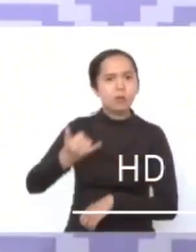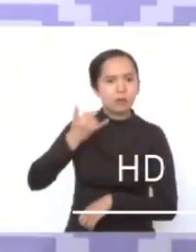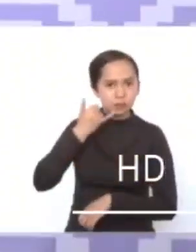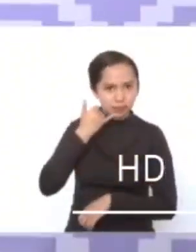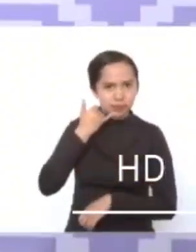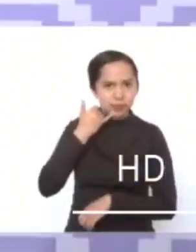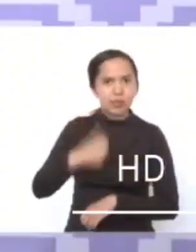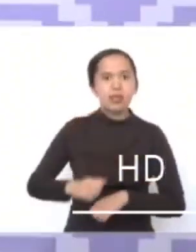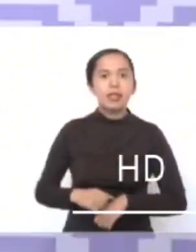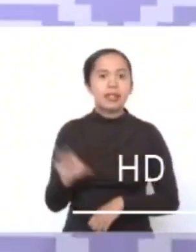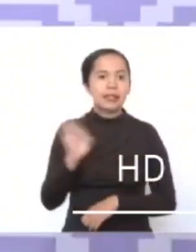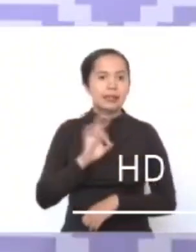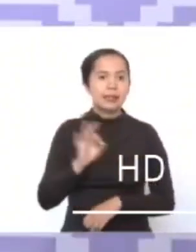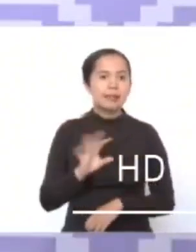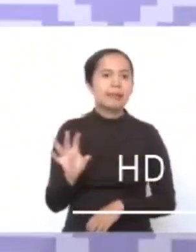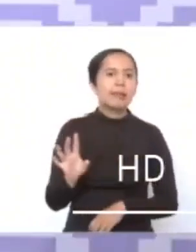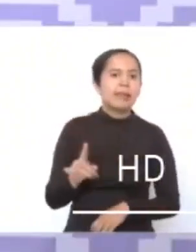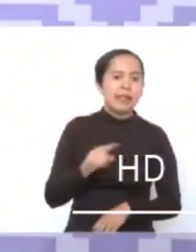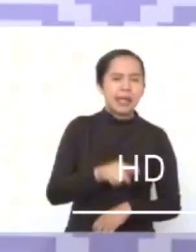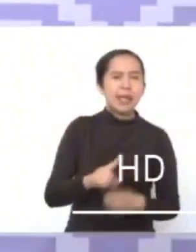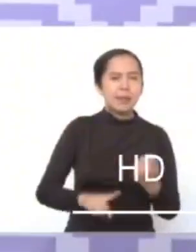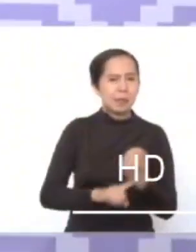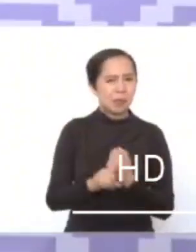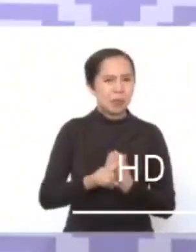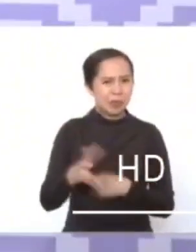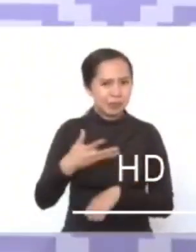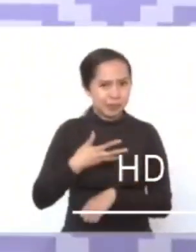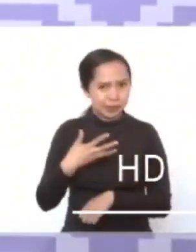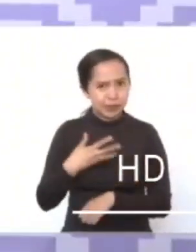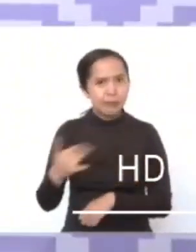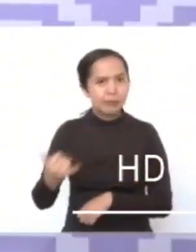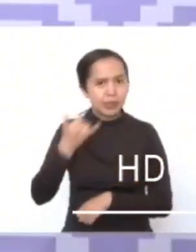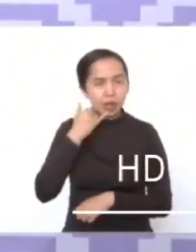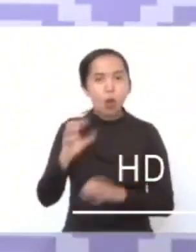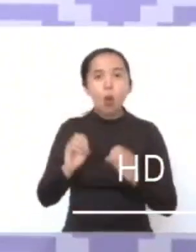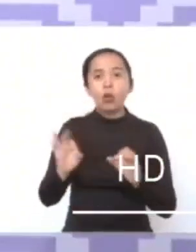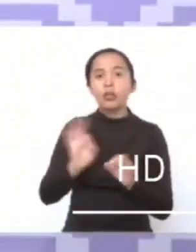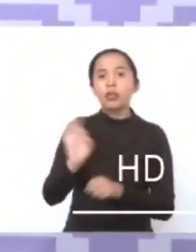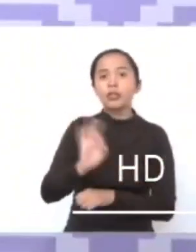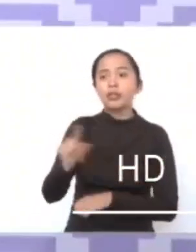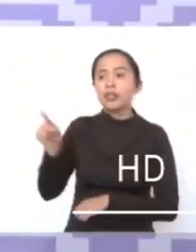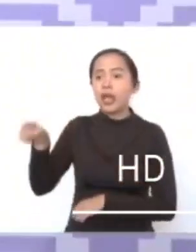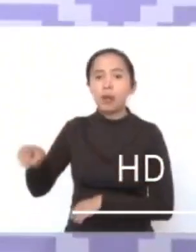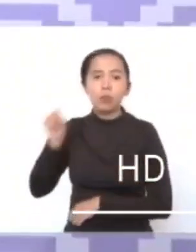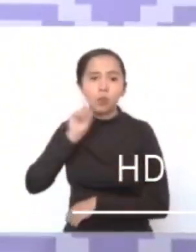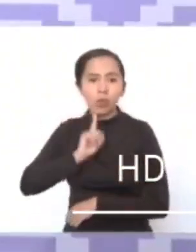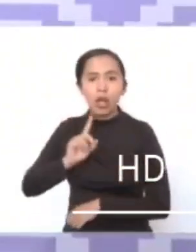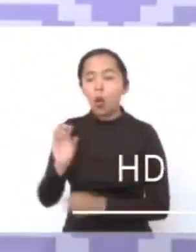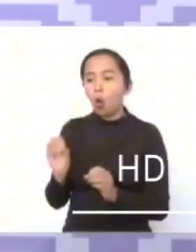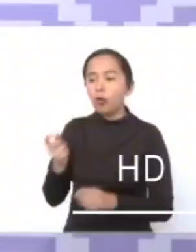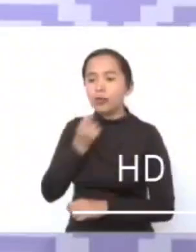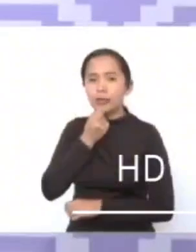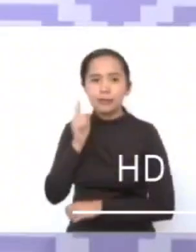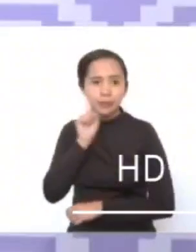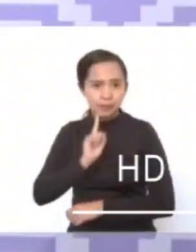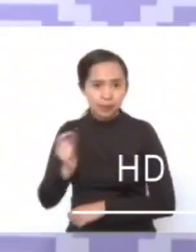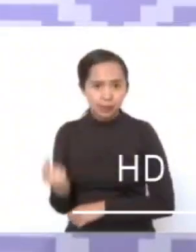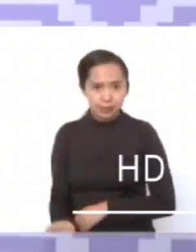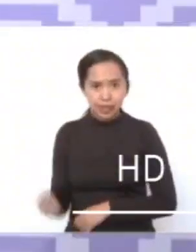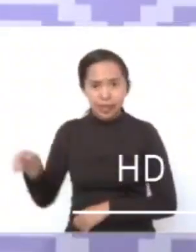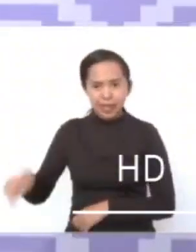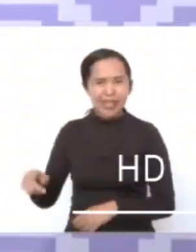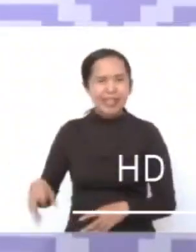Si creen que son víctimas de un delito, llamen. Si conocen a una mujer o a una niña en riesgo de